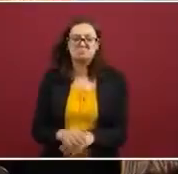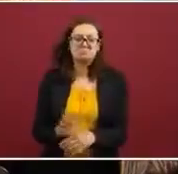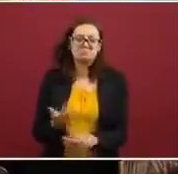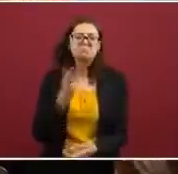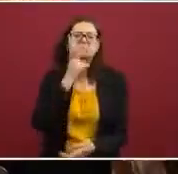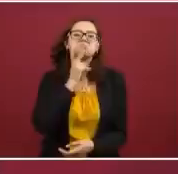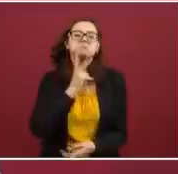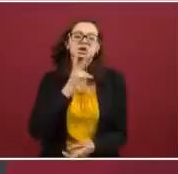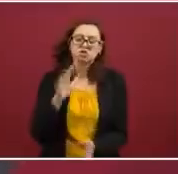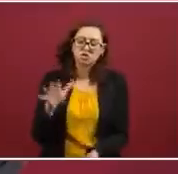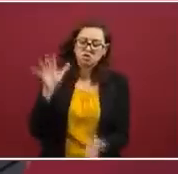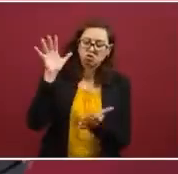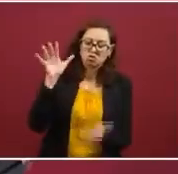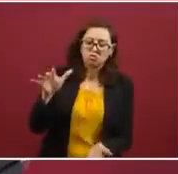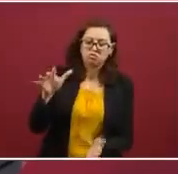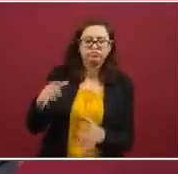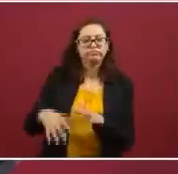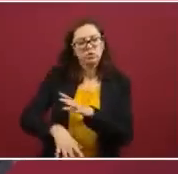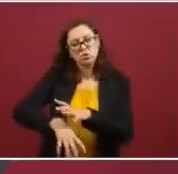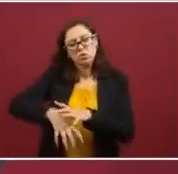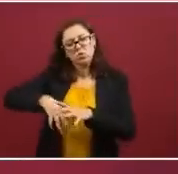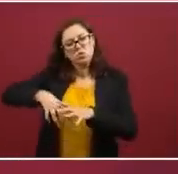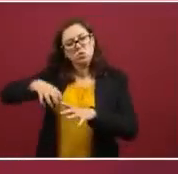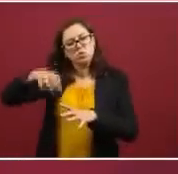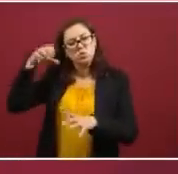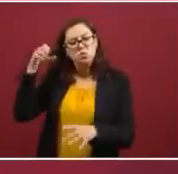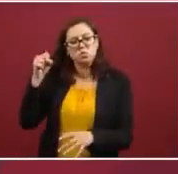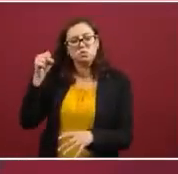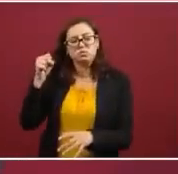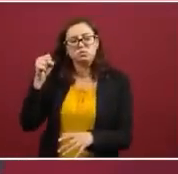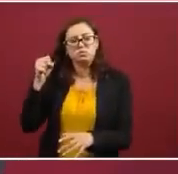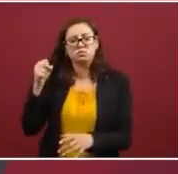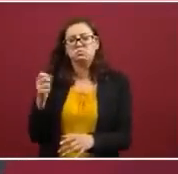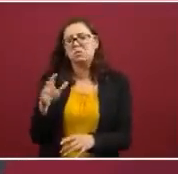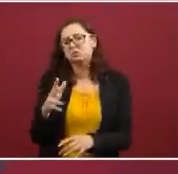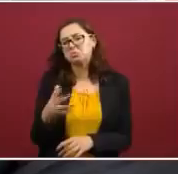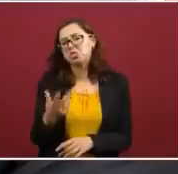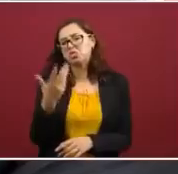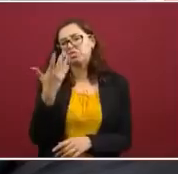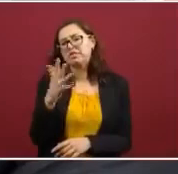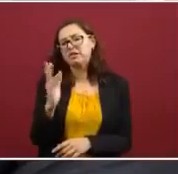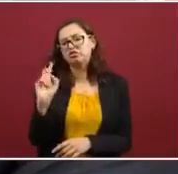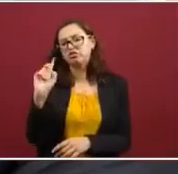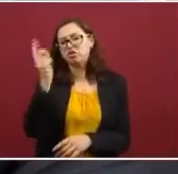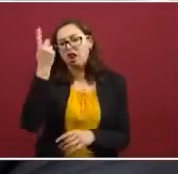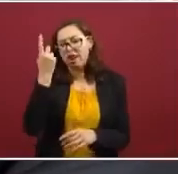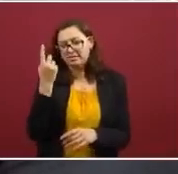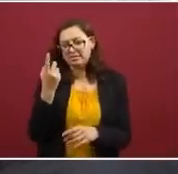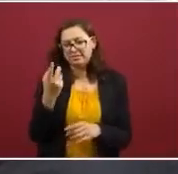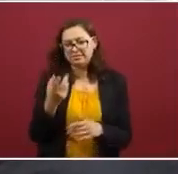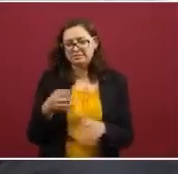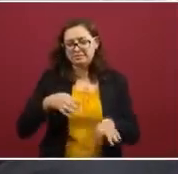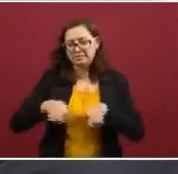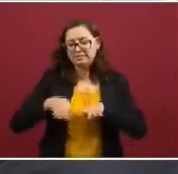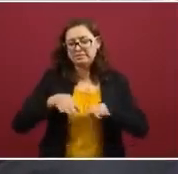alrededor de $10 y se vende en $60. No